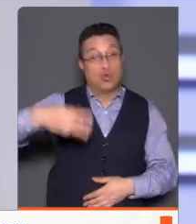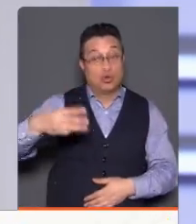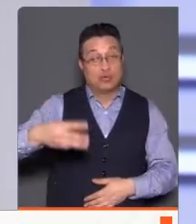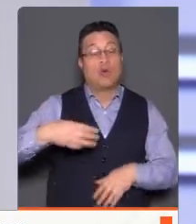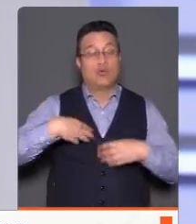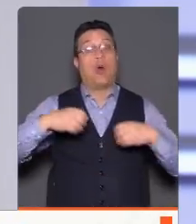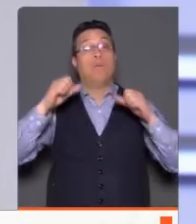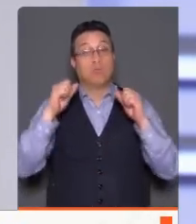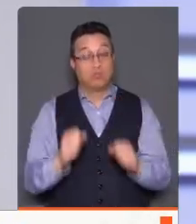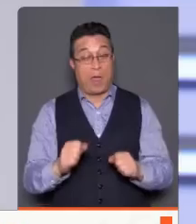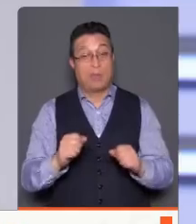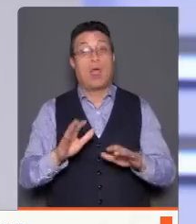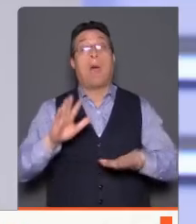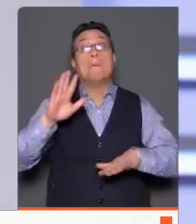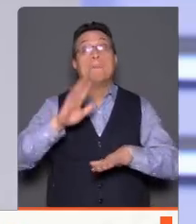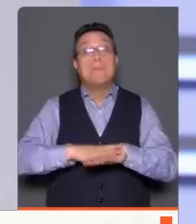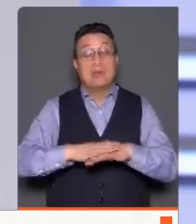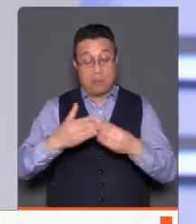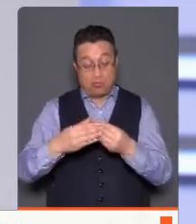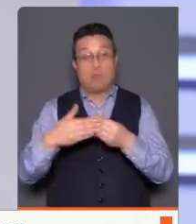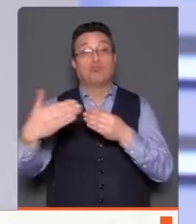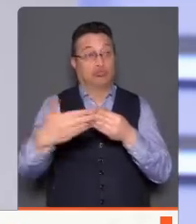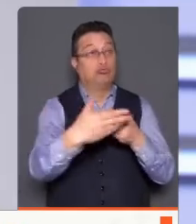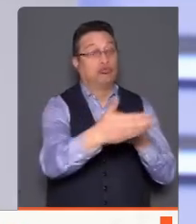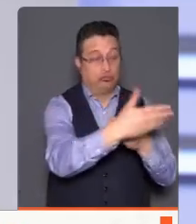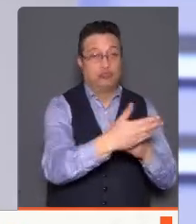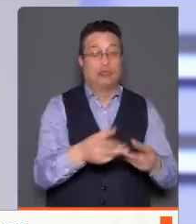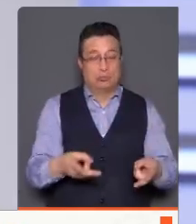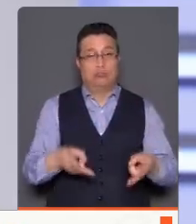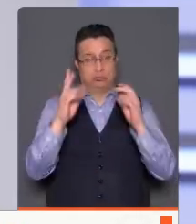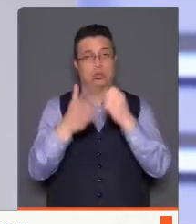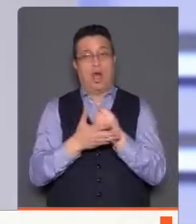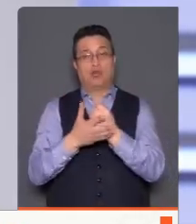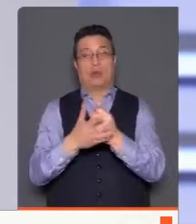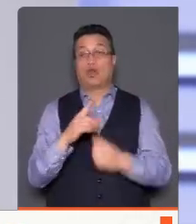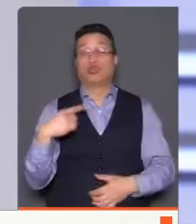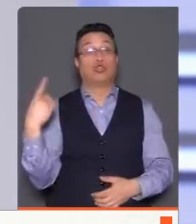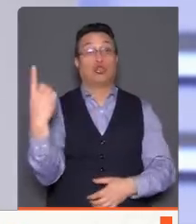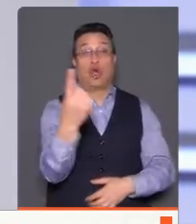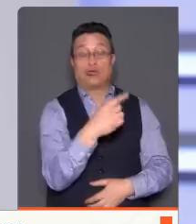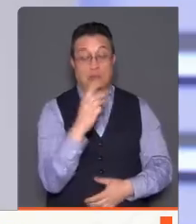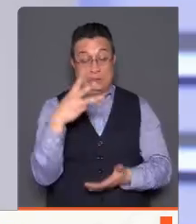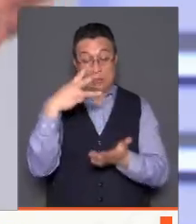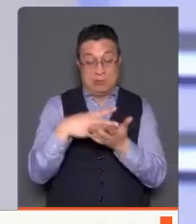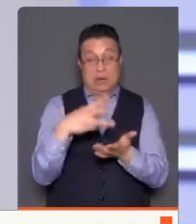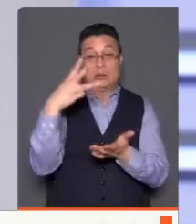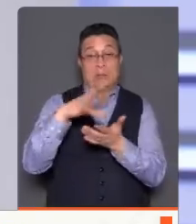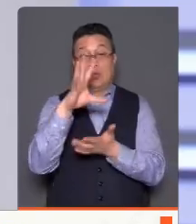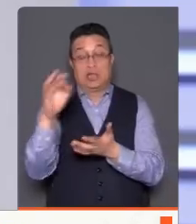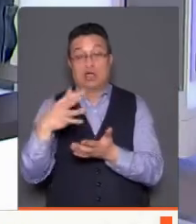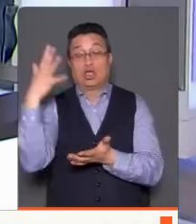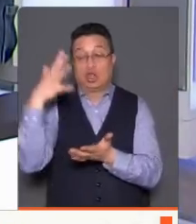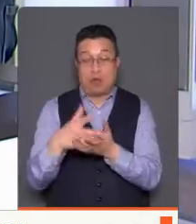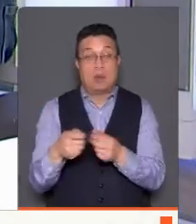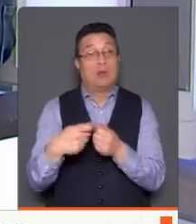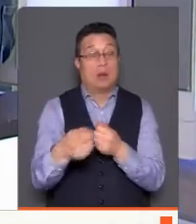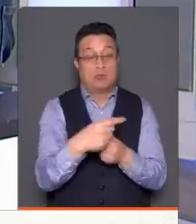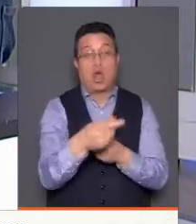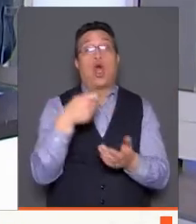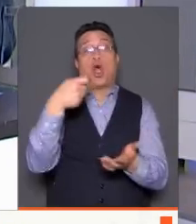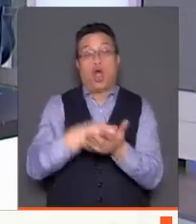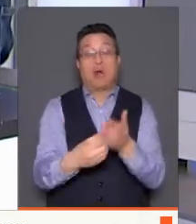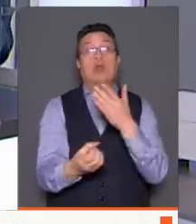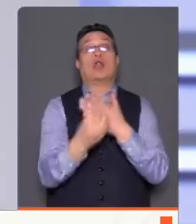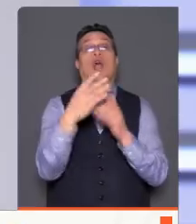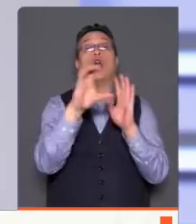podido al menos entregar el texto constitucional. No todo el mundo tiene 3.000, 3.500 pesos, 5.000 pesos para comprar una